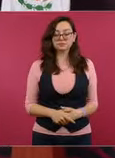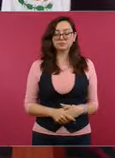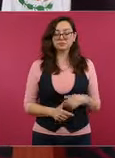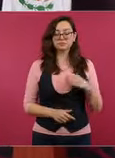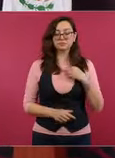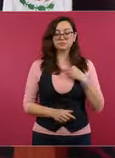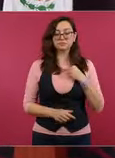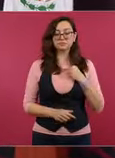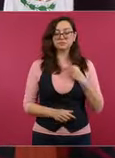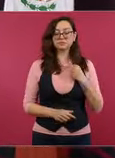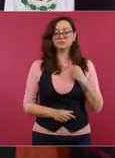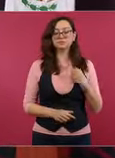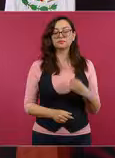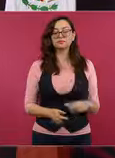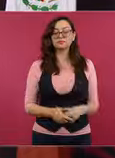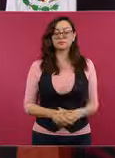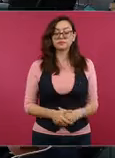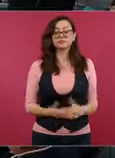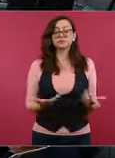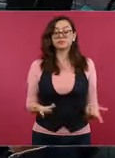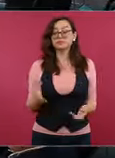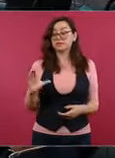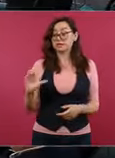Entonces, la gente